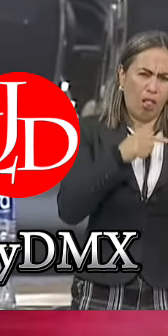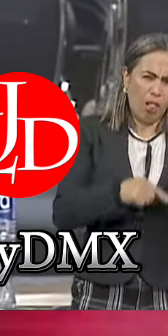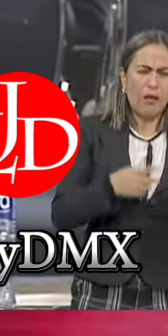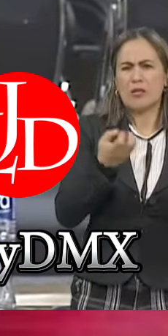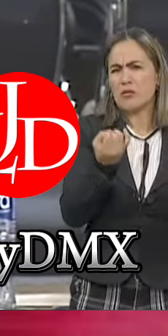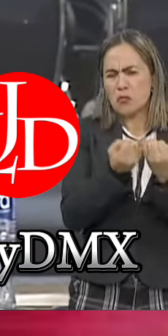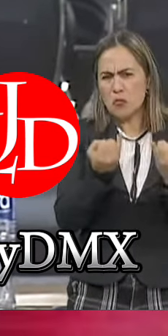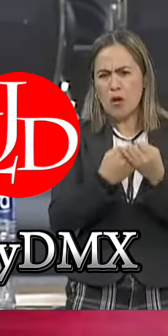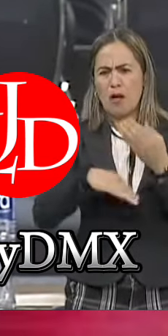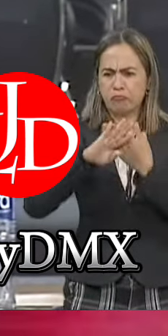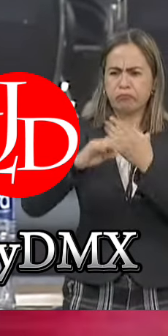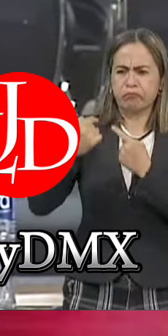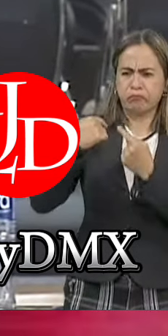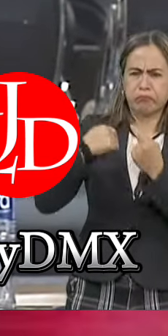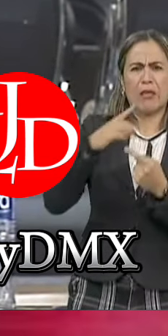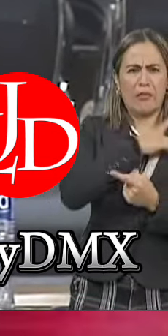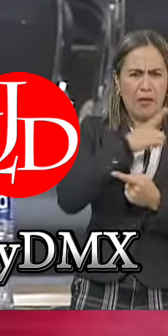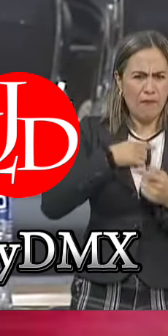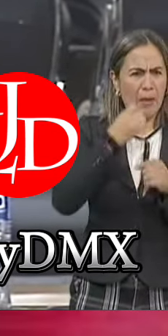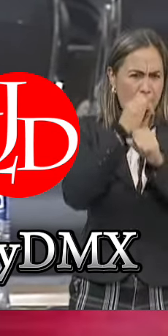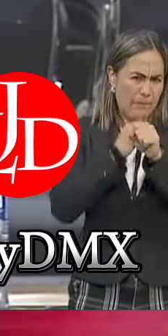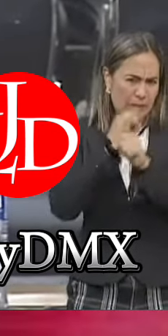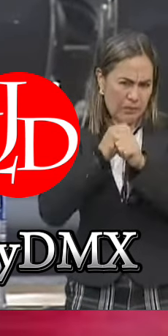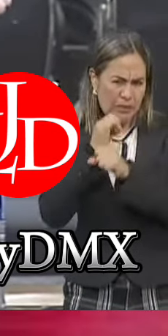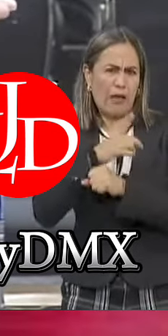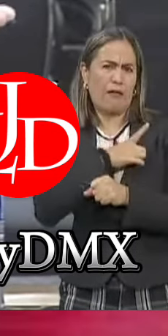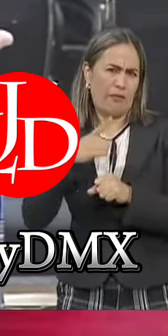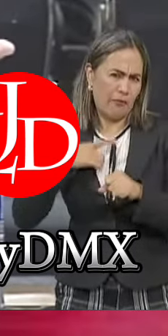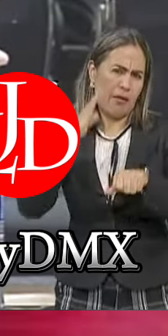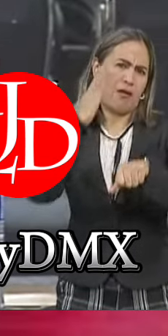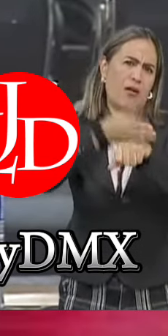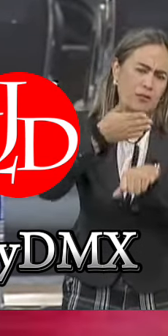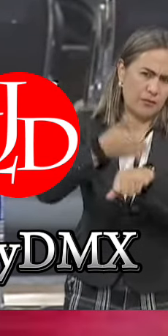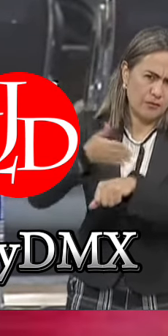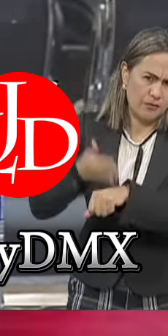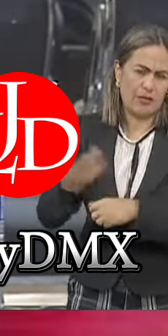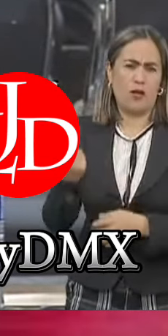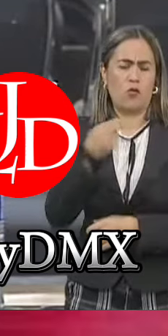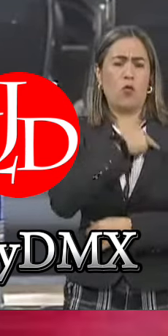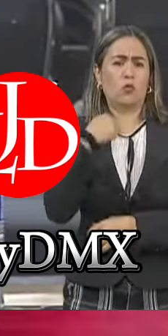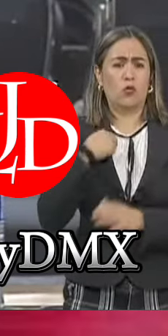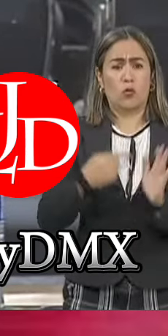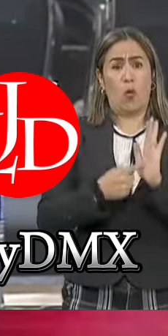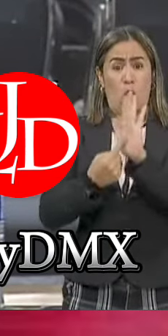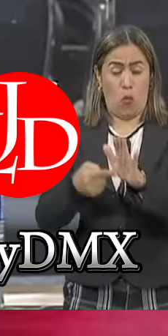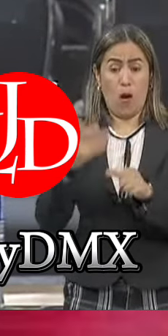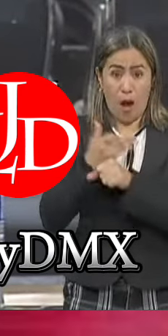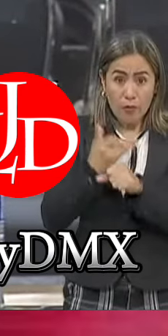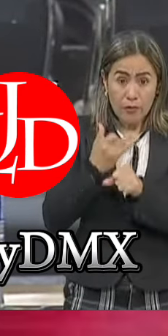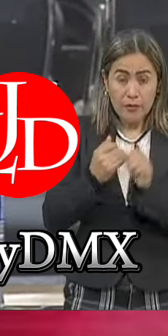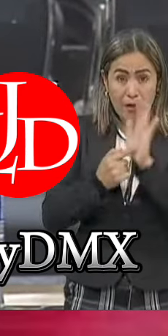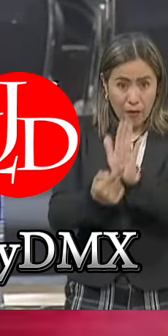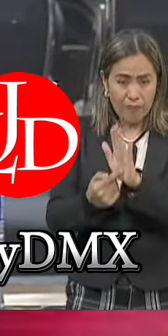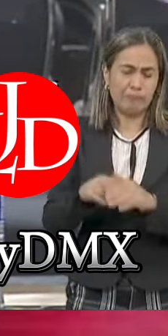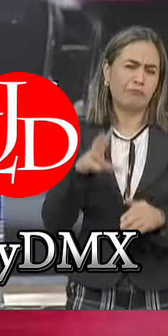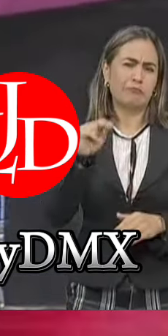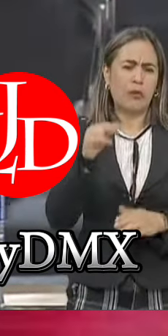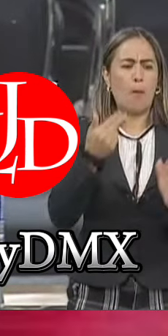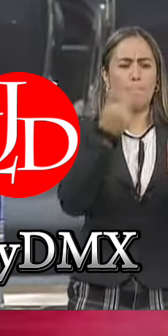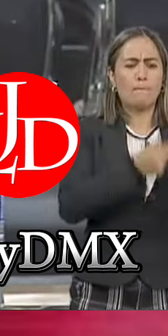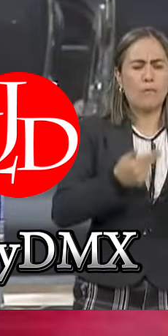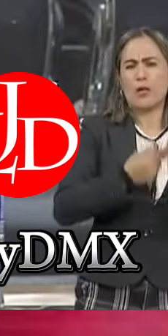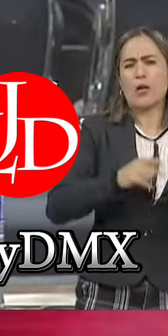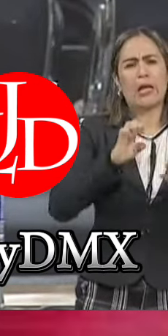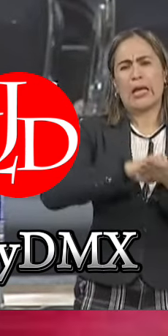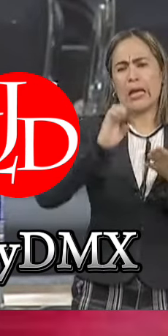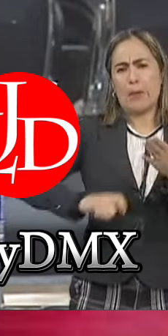investiguen y que se sancionen en su caso Pues si nosotros no estamos planteando aquí ni tampoco estamos planteando el problema en la herramienta ver un martillo